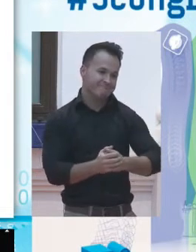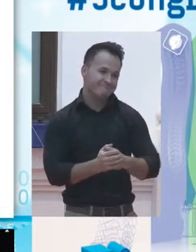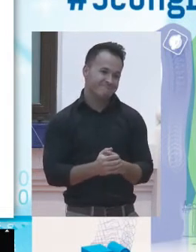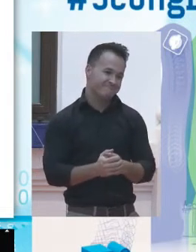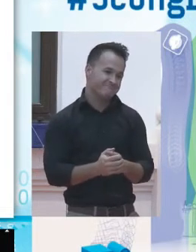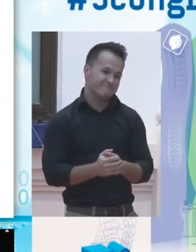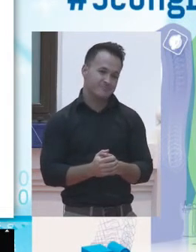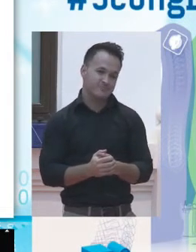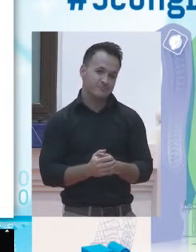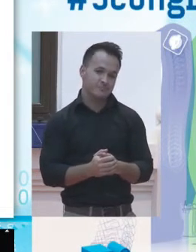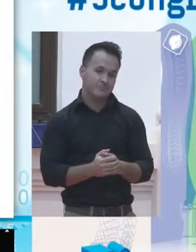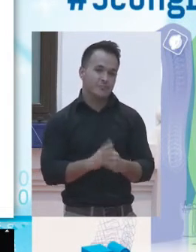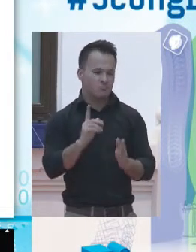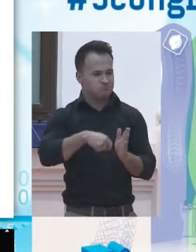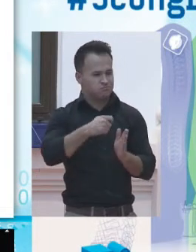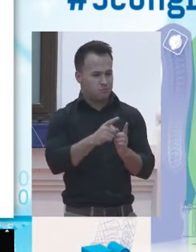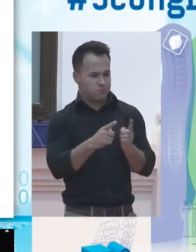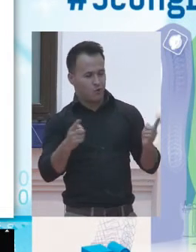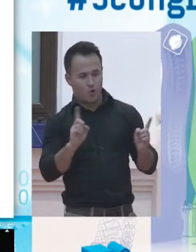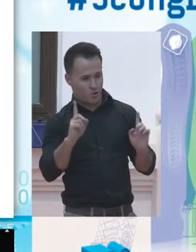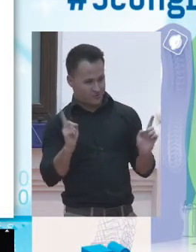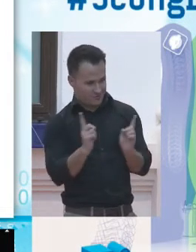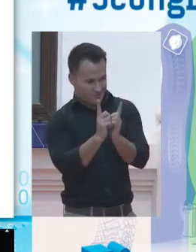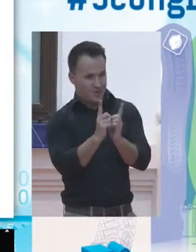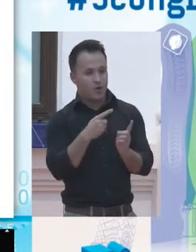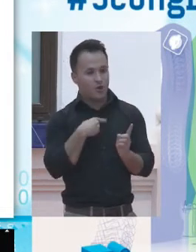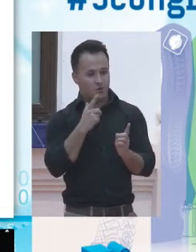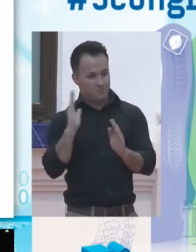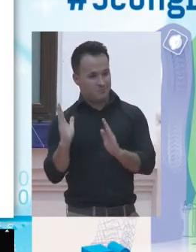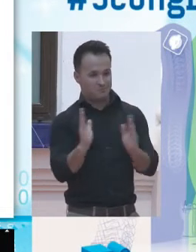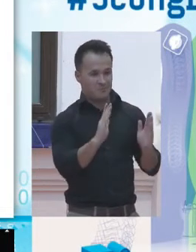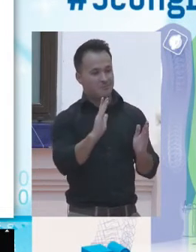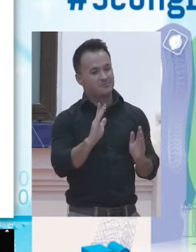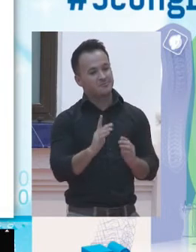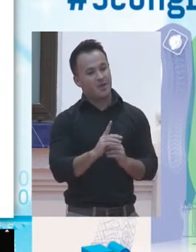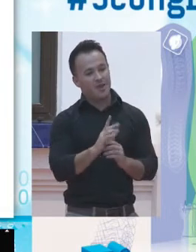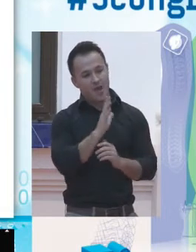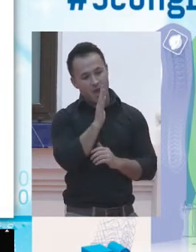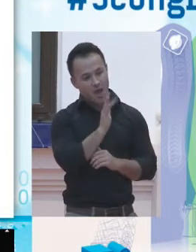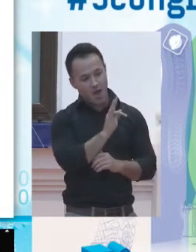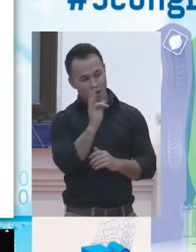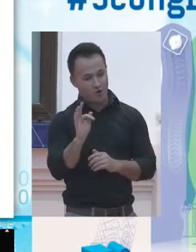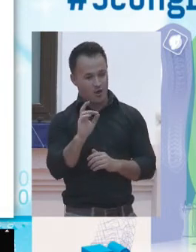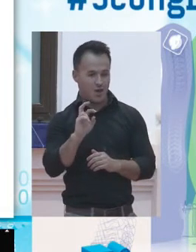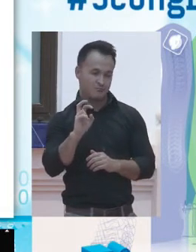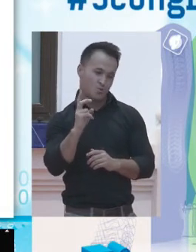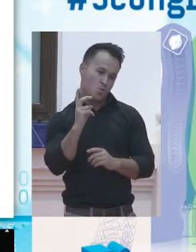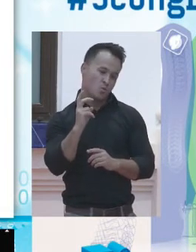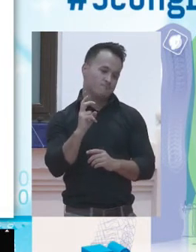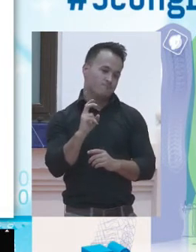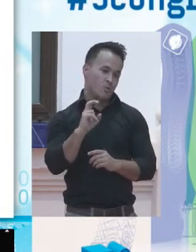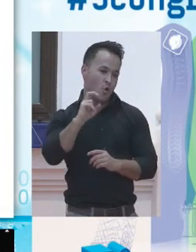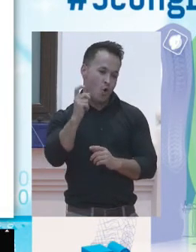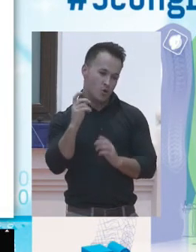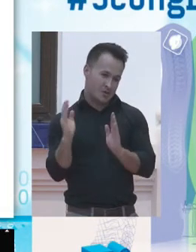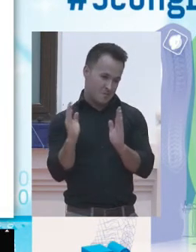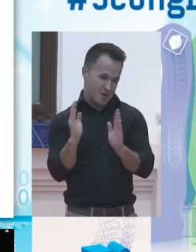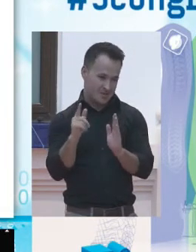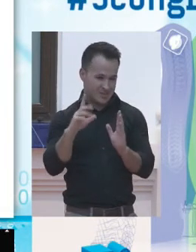Esto, para no alargarme mucho, con vuestro permiso, lo voy a pasar y vamos a ir más a la parte del resumen en